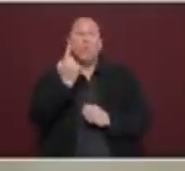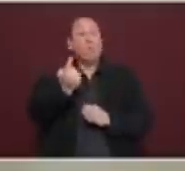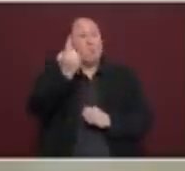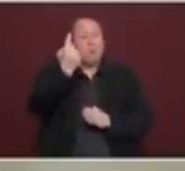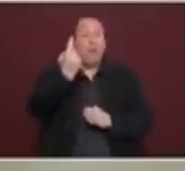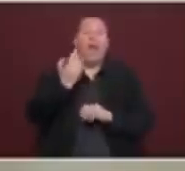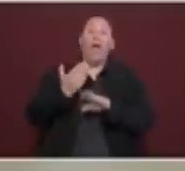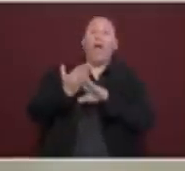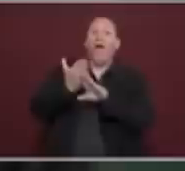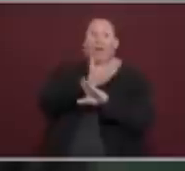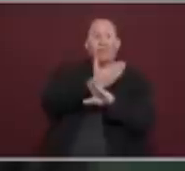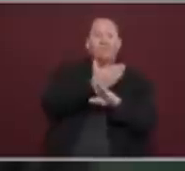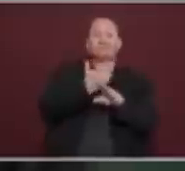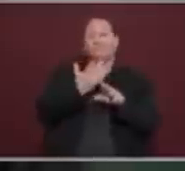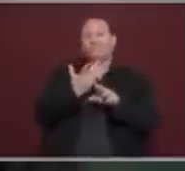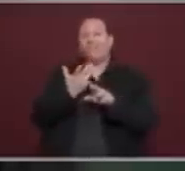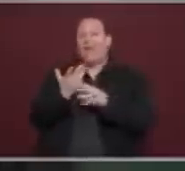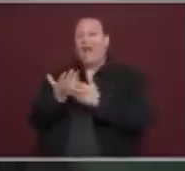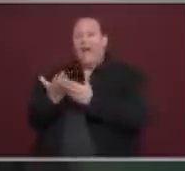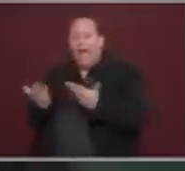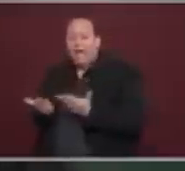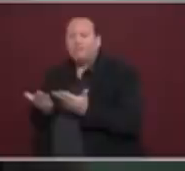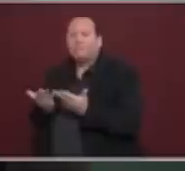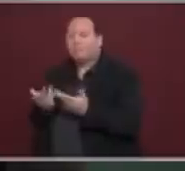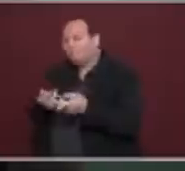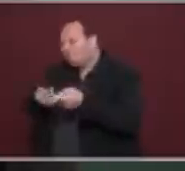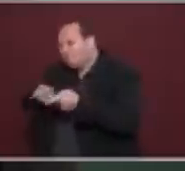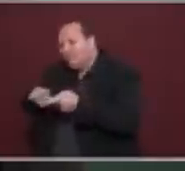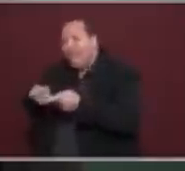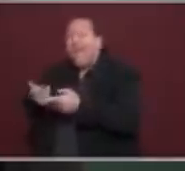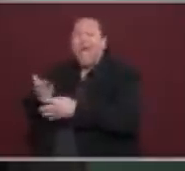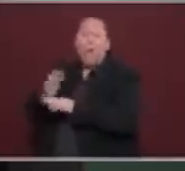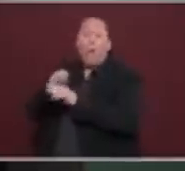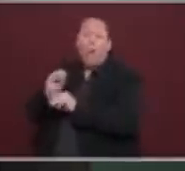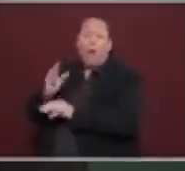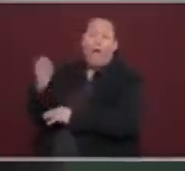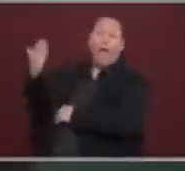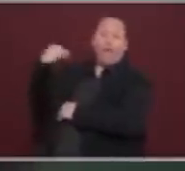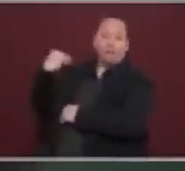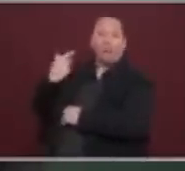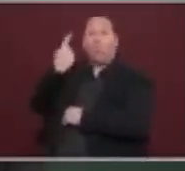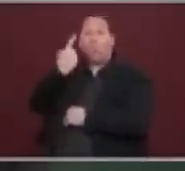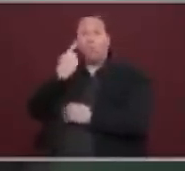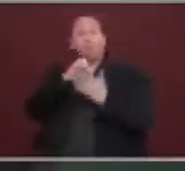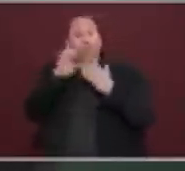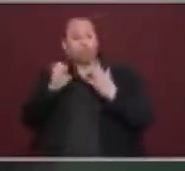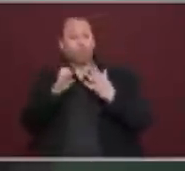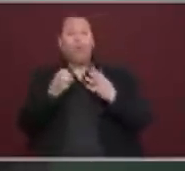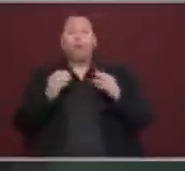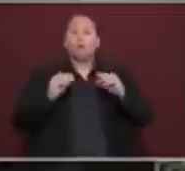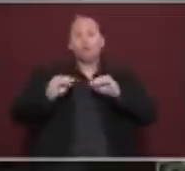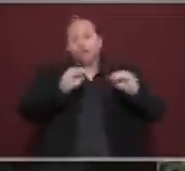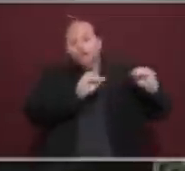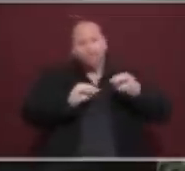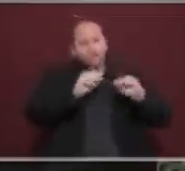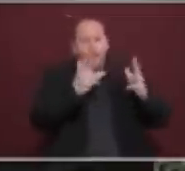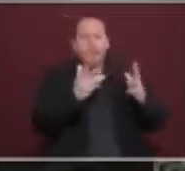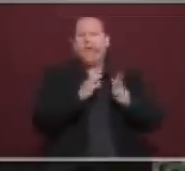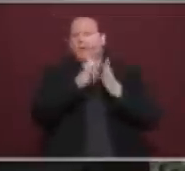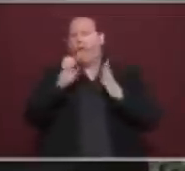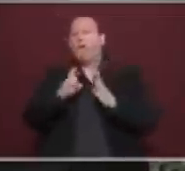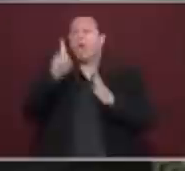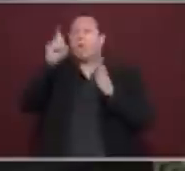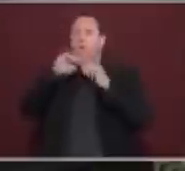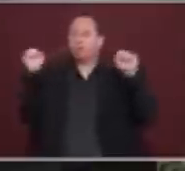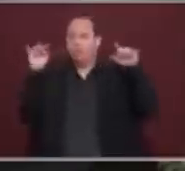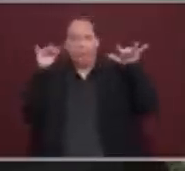diferencias en la estrategia actual y la anterior anteriormente se actuaba sobre la base de operativos bien en mil o dos mil